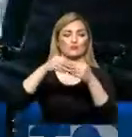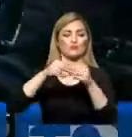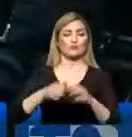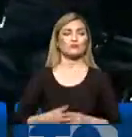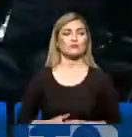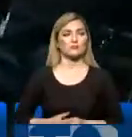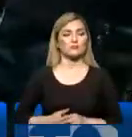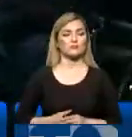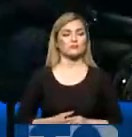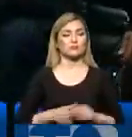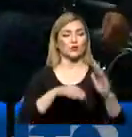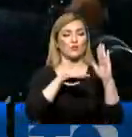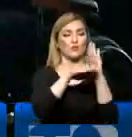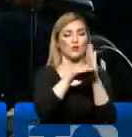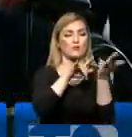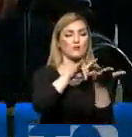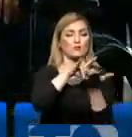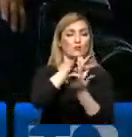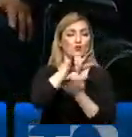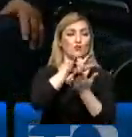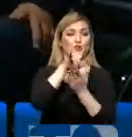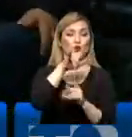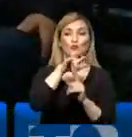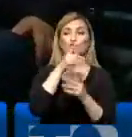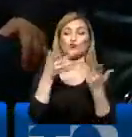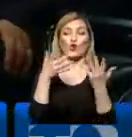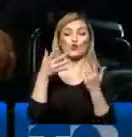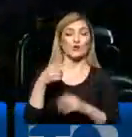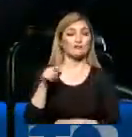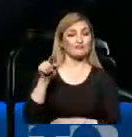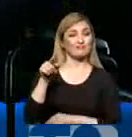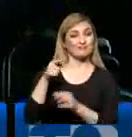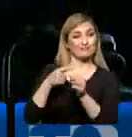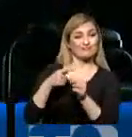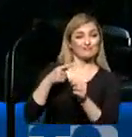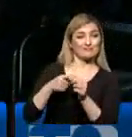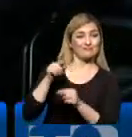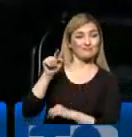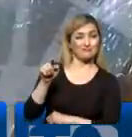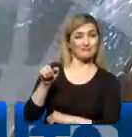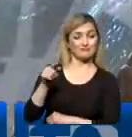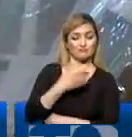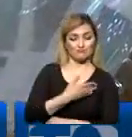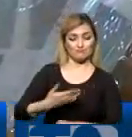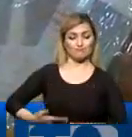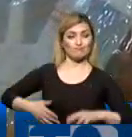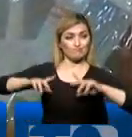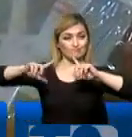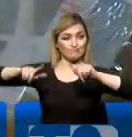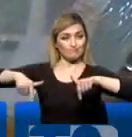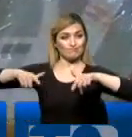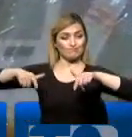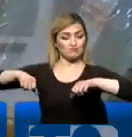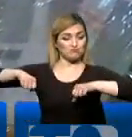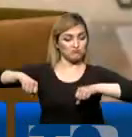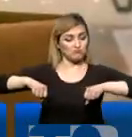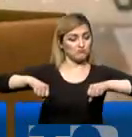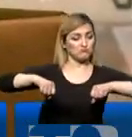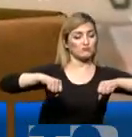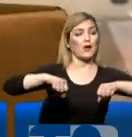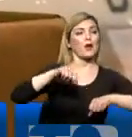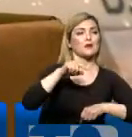Hasta una de las bodegas del aeropuerto Mariscal Sucre al oriente de Quito llegó el presidente Lenín Moreno para recibir un cargamento